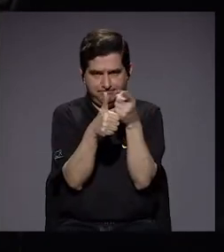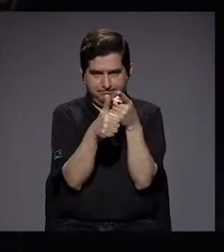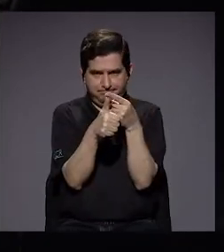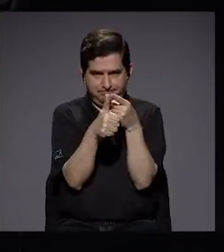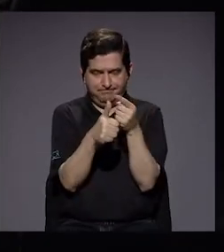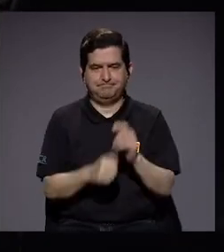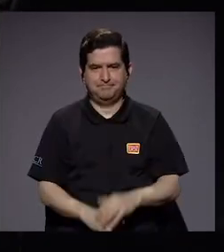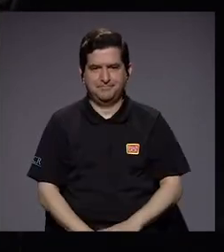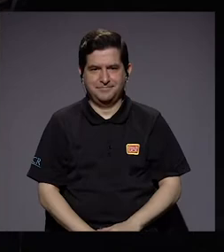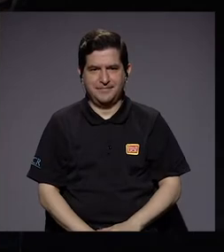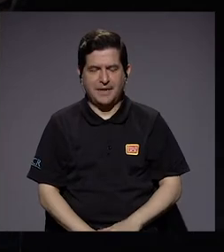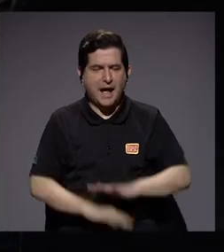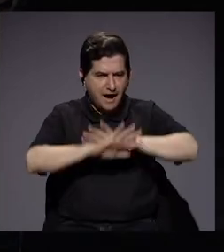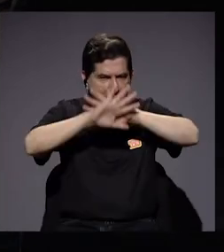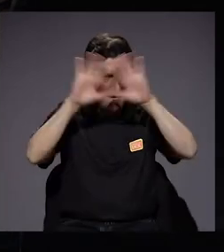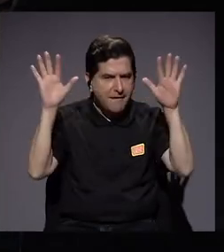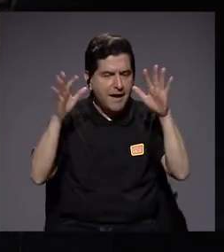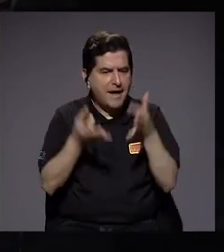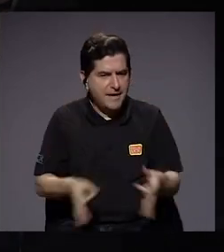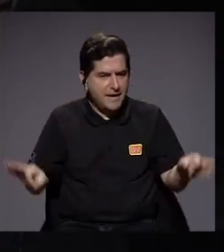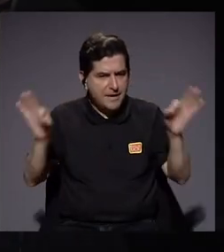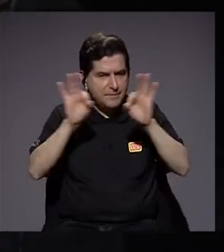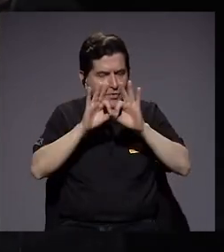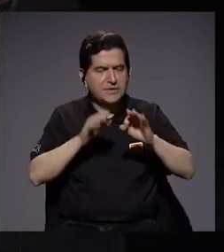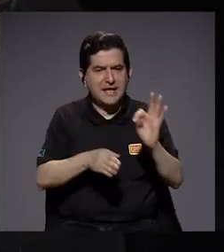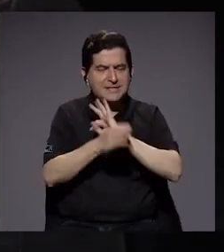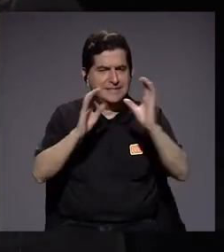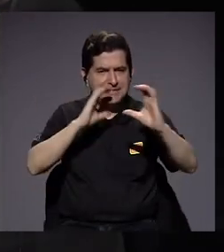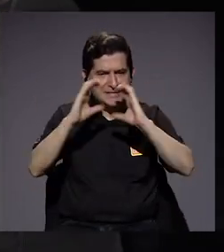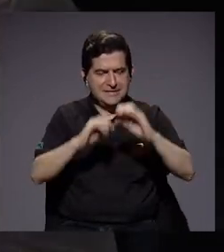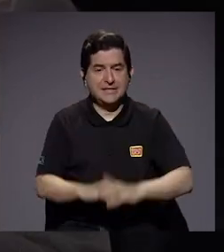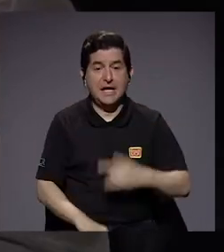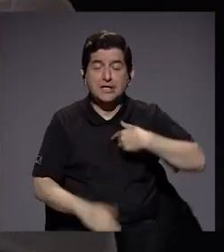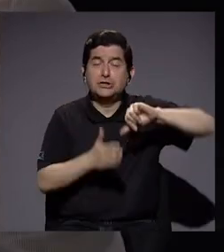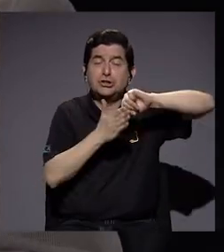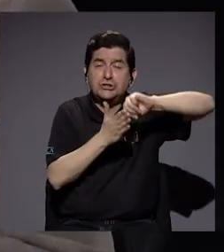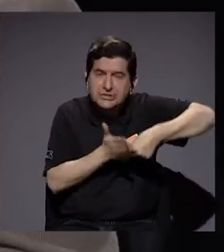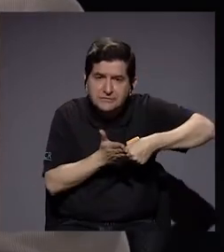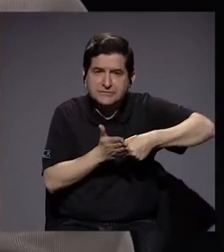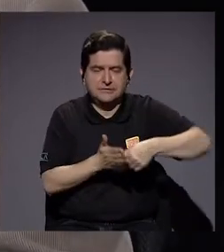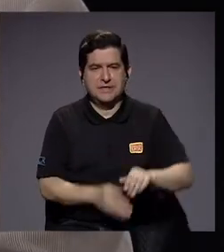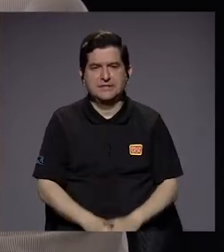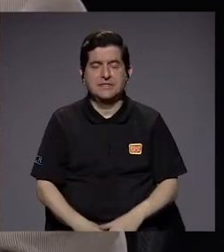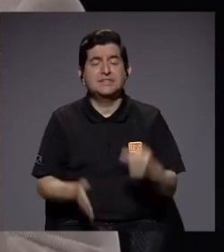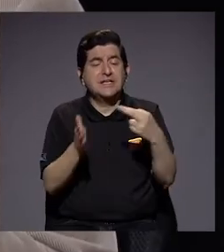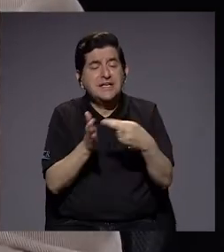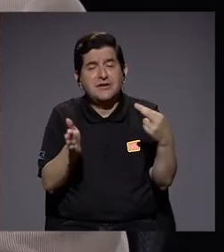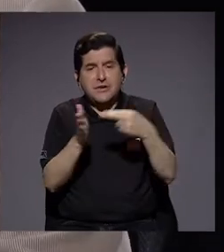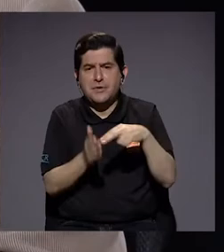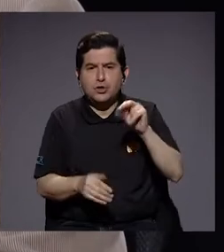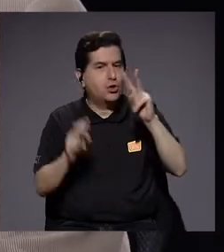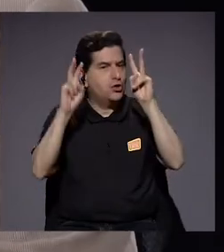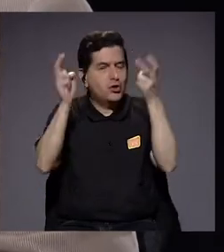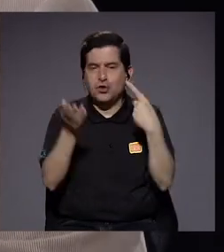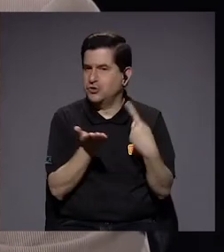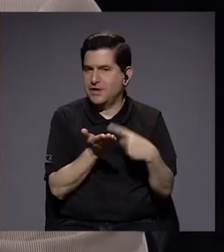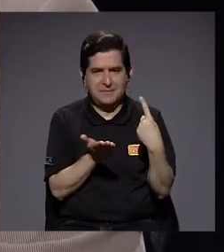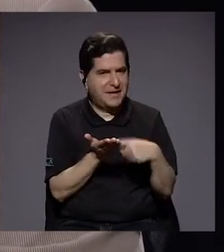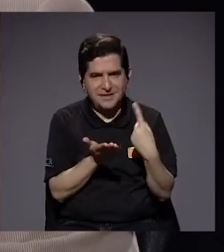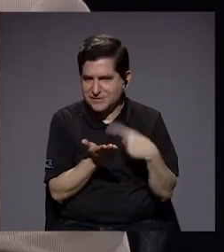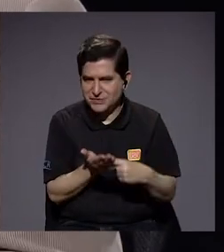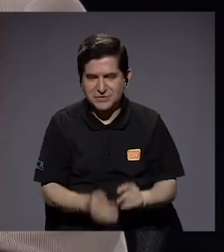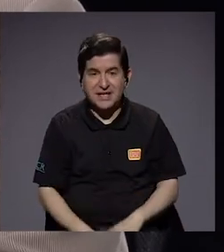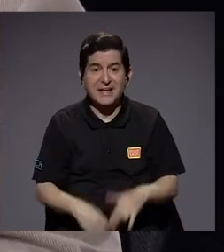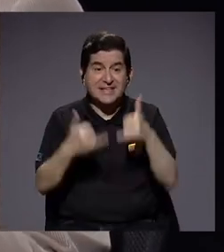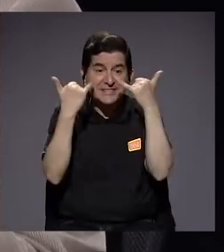Primero, repito, tener claro la importancia de las telecomunicaciones. Y esto lo insisto y lo repito, aunque ya no debería ser un tema de discusión,